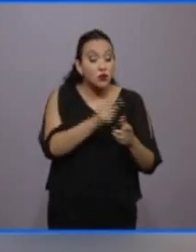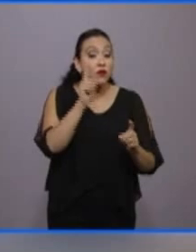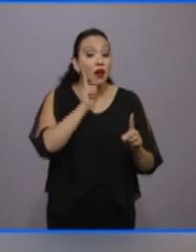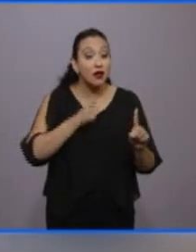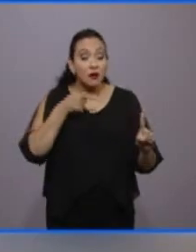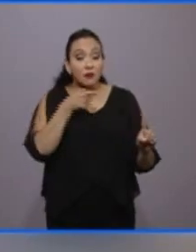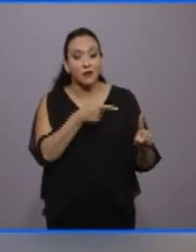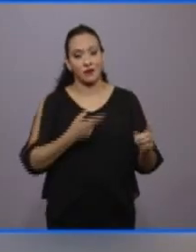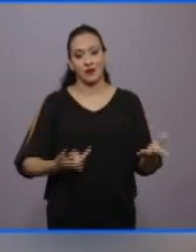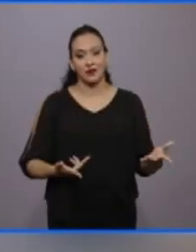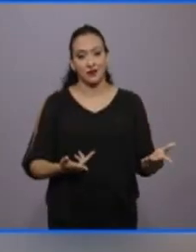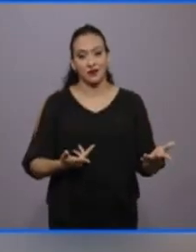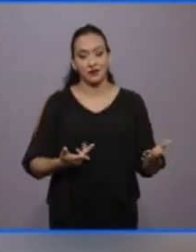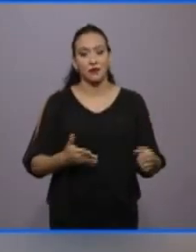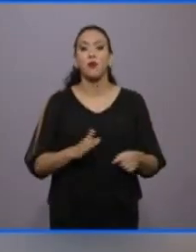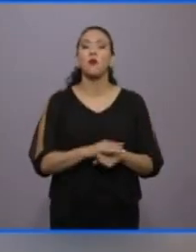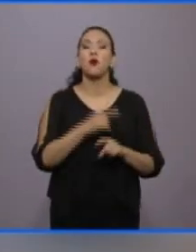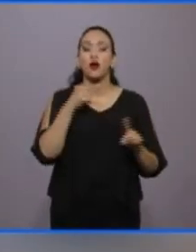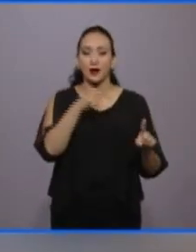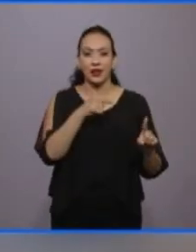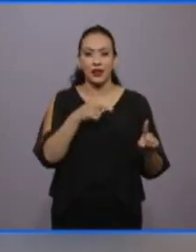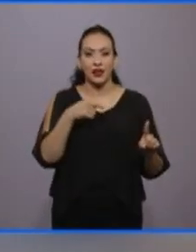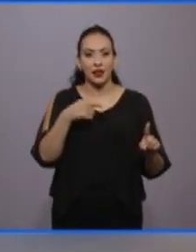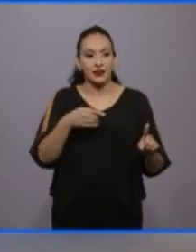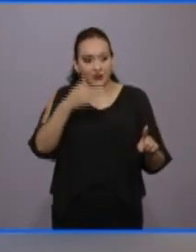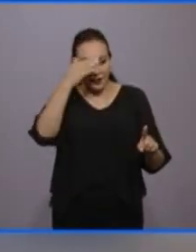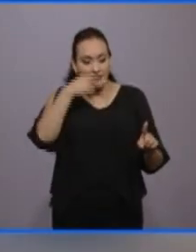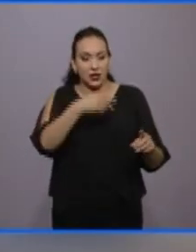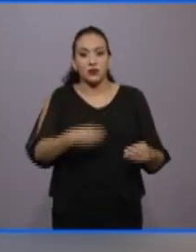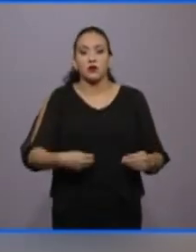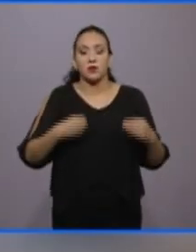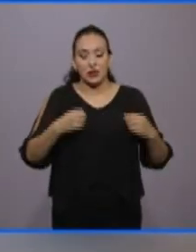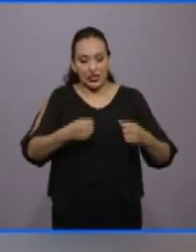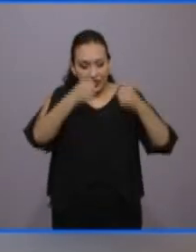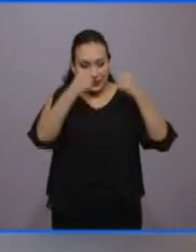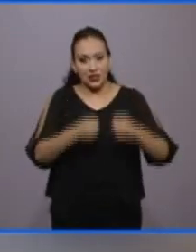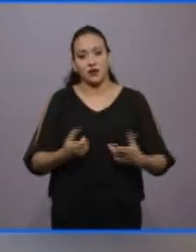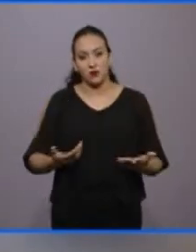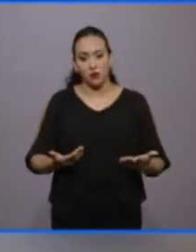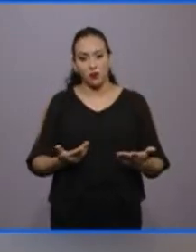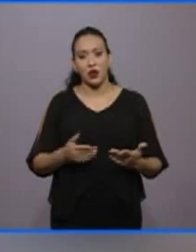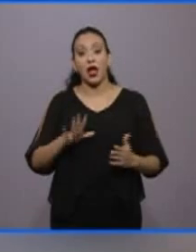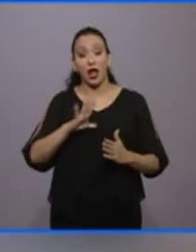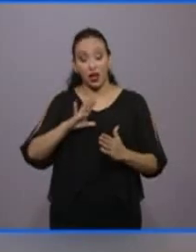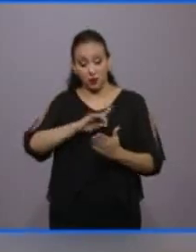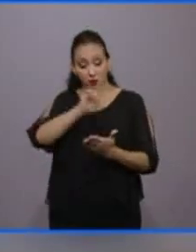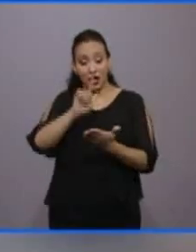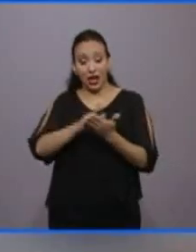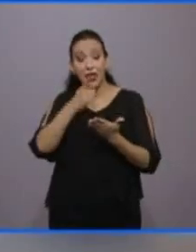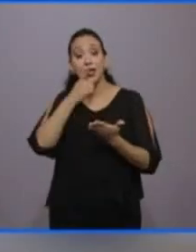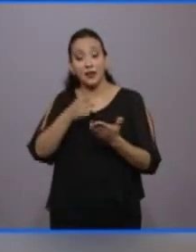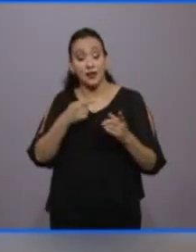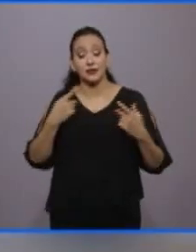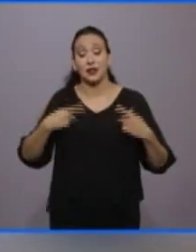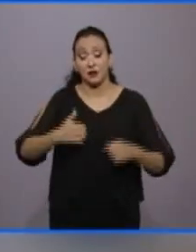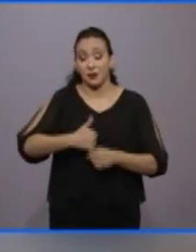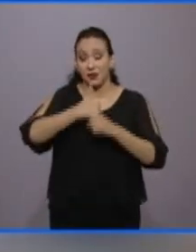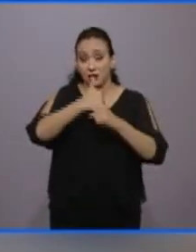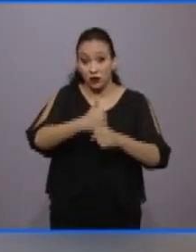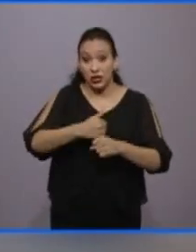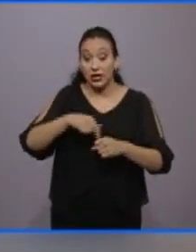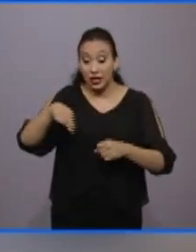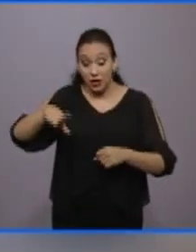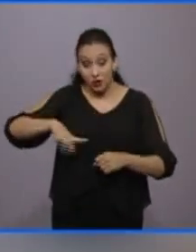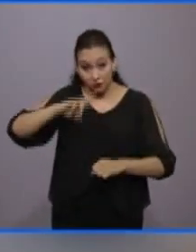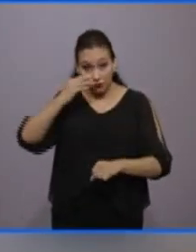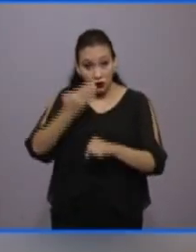sobre la percepción de su seguridad en términos de lo establecido por el protocolo para la atención a víctimas y la